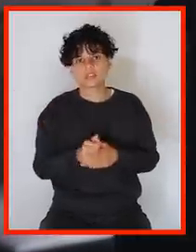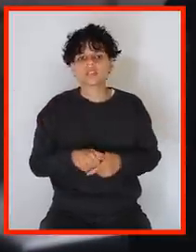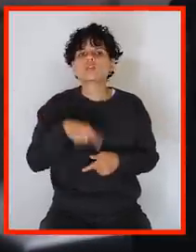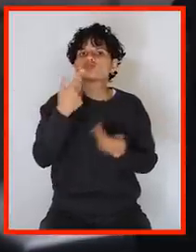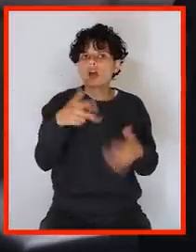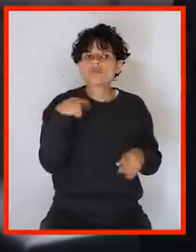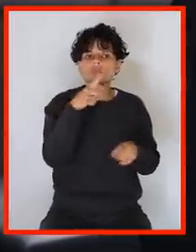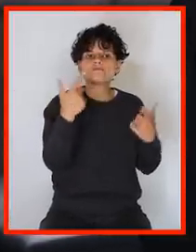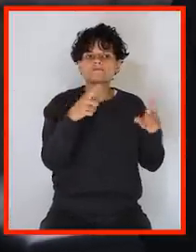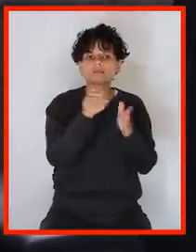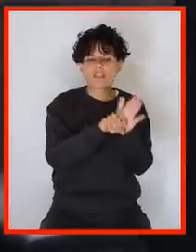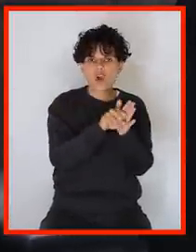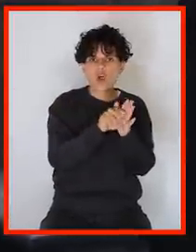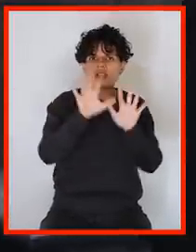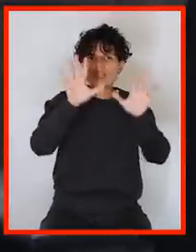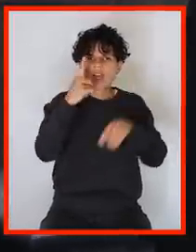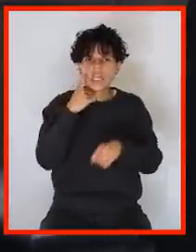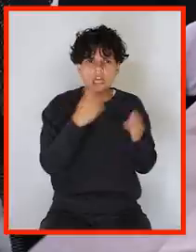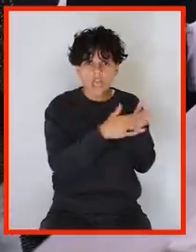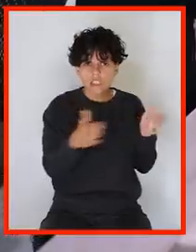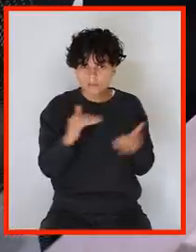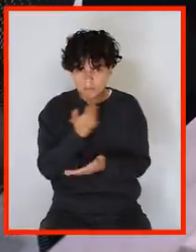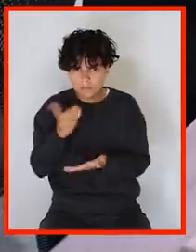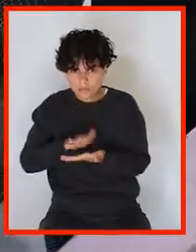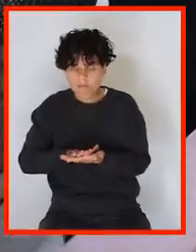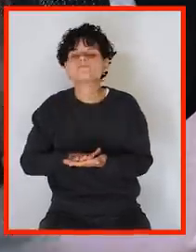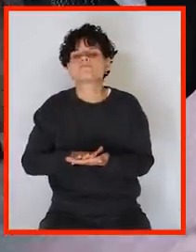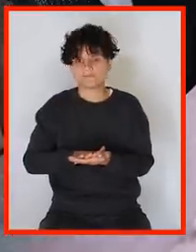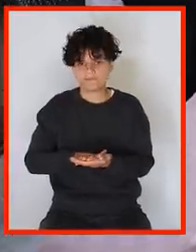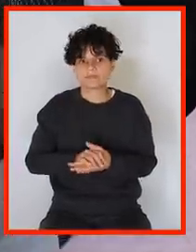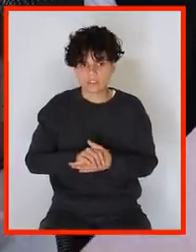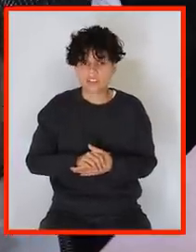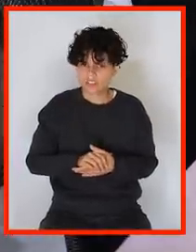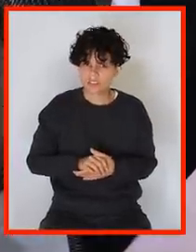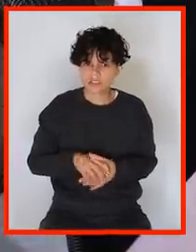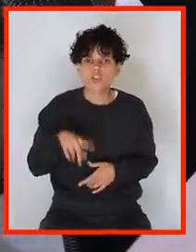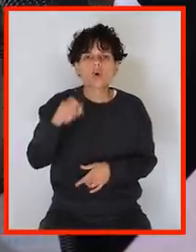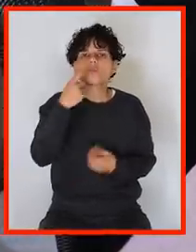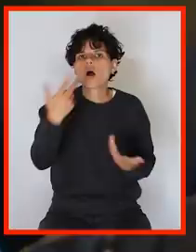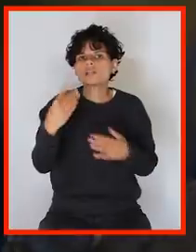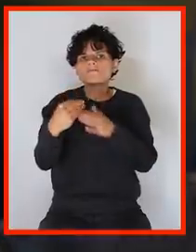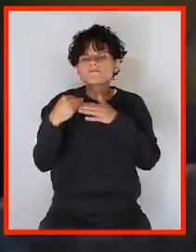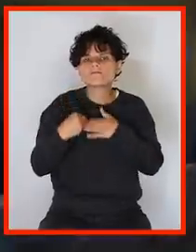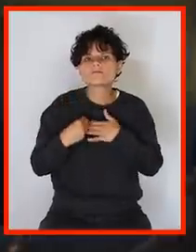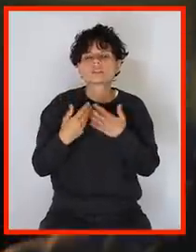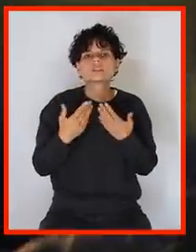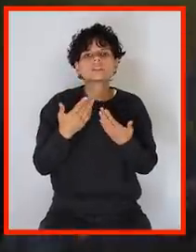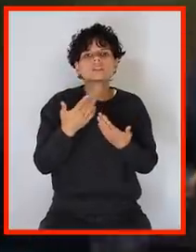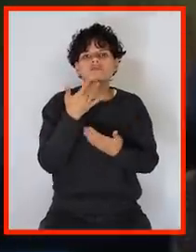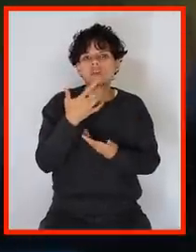¿Desde que grabaste, a los 10 días falleció? Sí, pues. ¿Cómo fue para ti esa noticia? Porque además